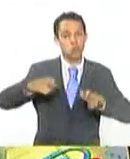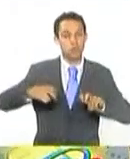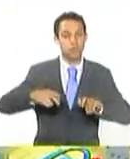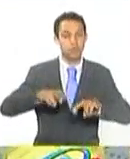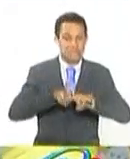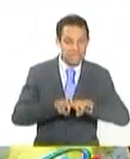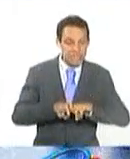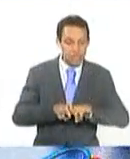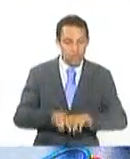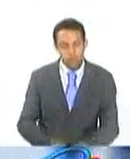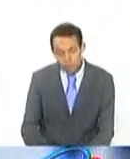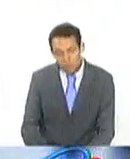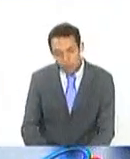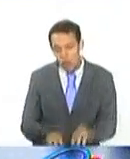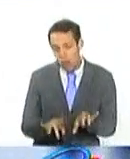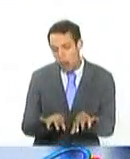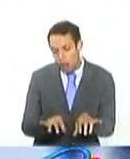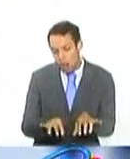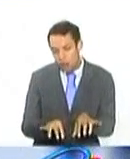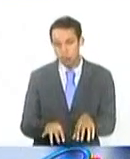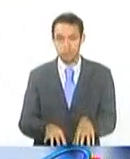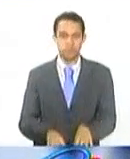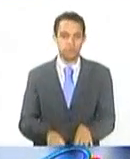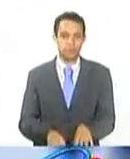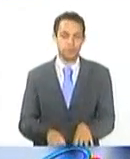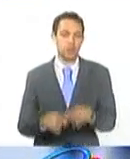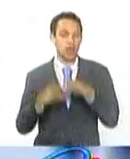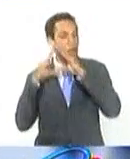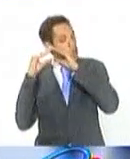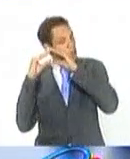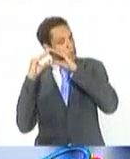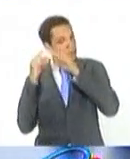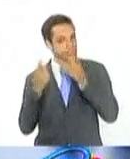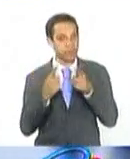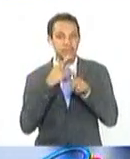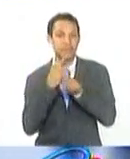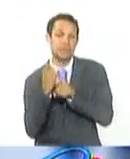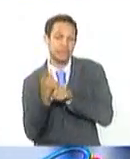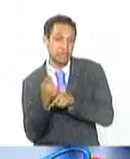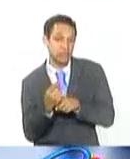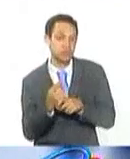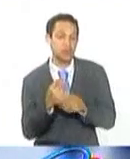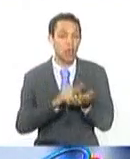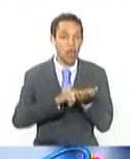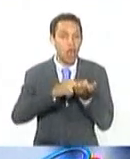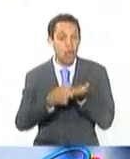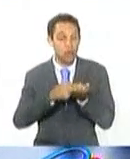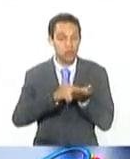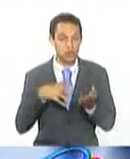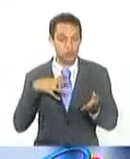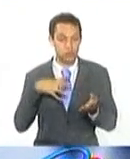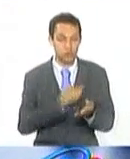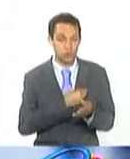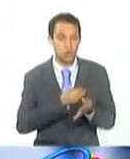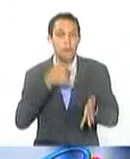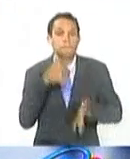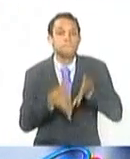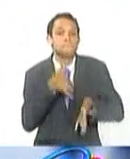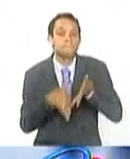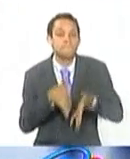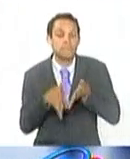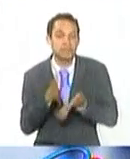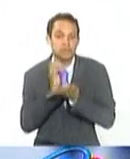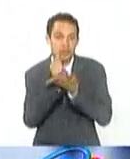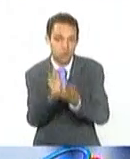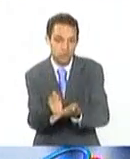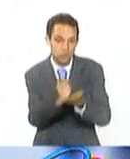posición el computador el colchón la mala posición por eso Nosotros le hacemos quiropraxia a los pacientes pero es